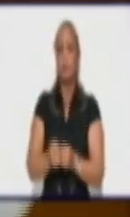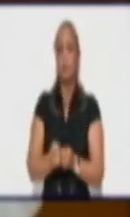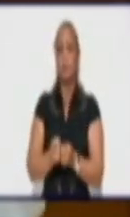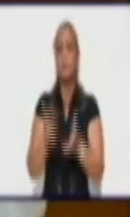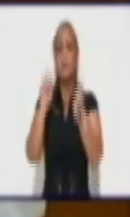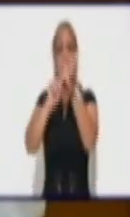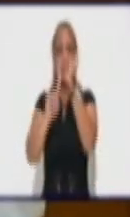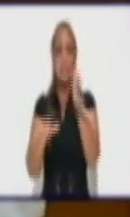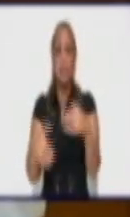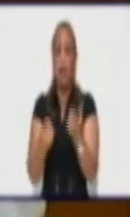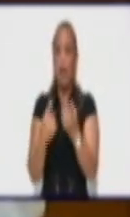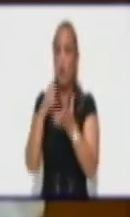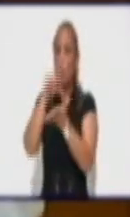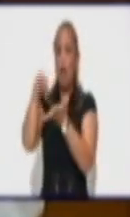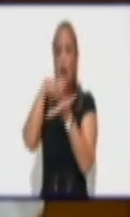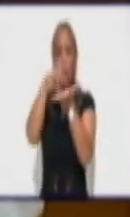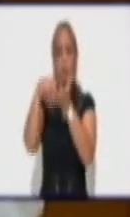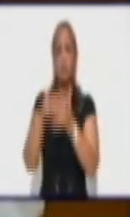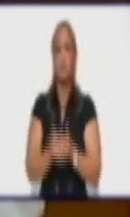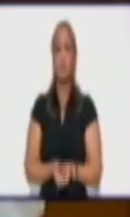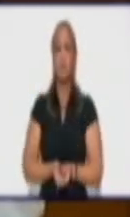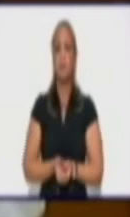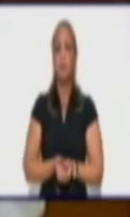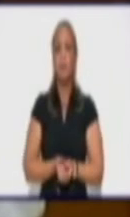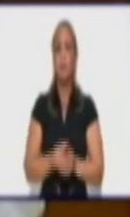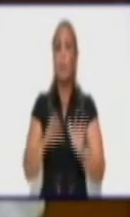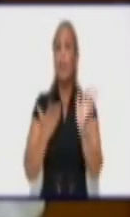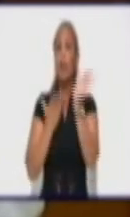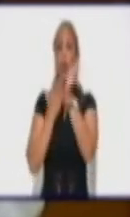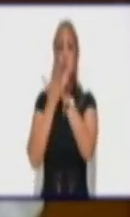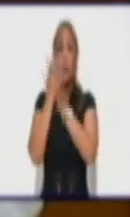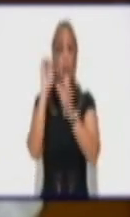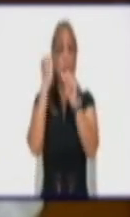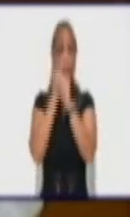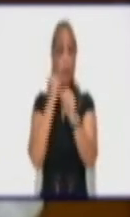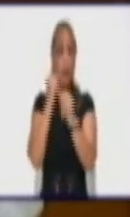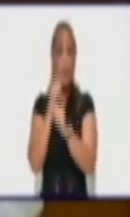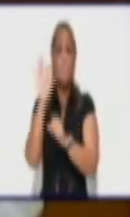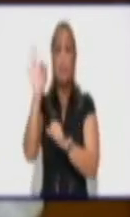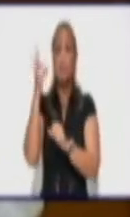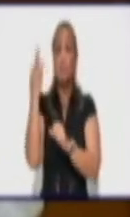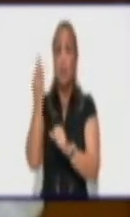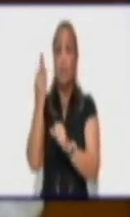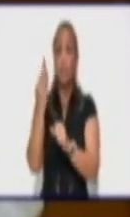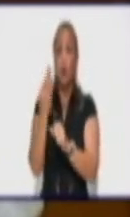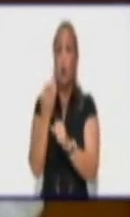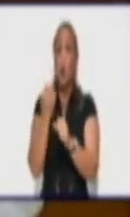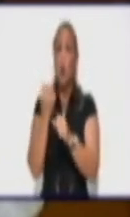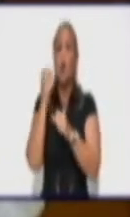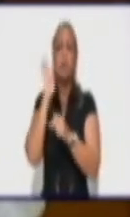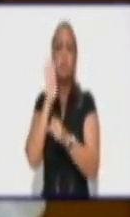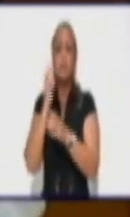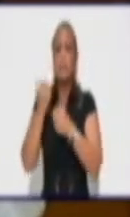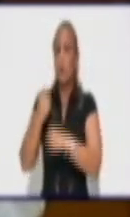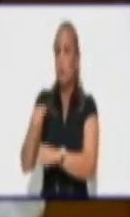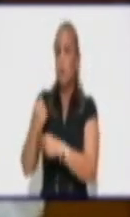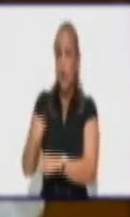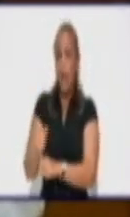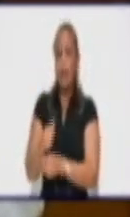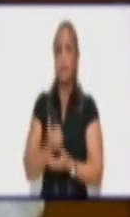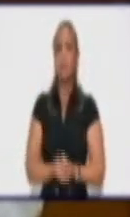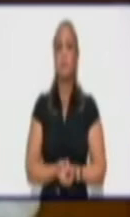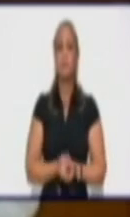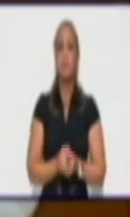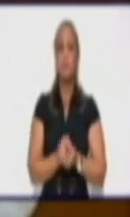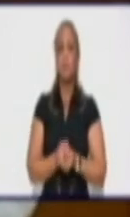puntualmente hay que seguir trabajando en profesional servicios de comunal y los servicios en sentido